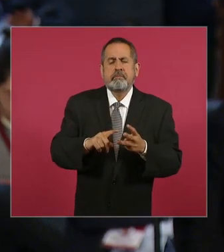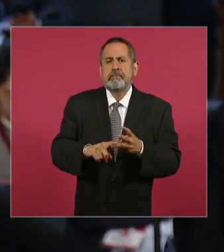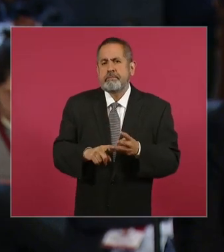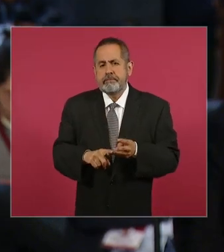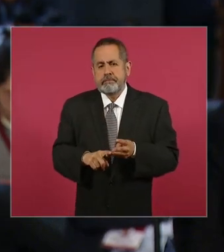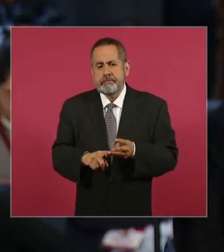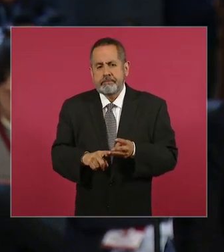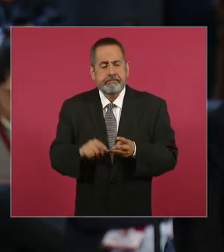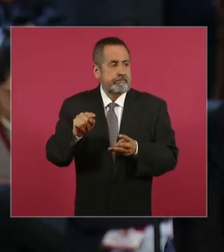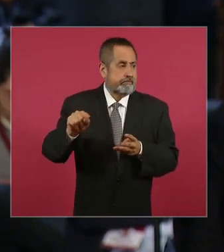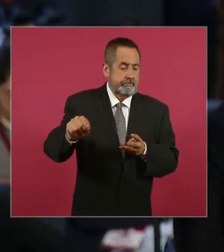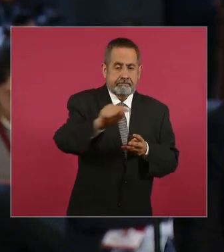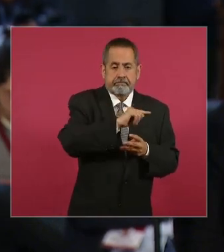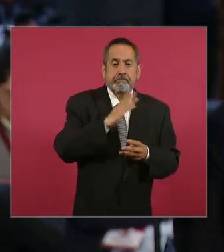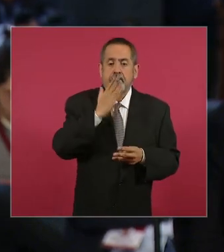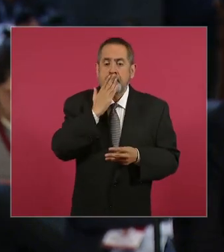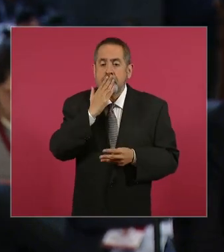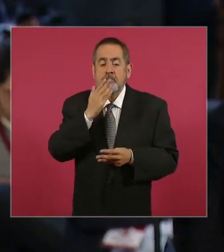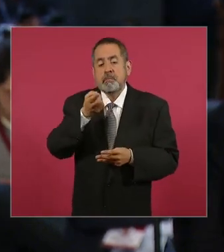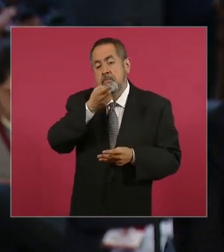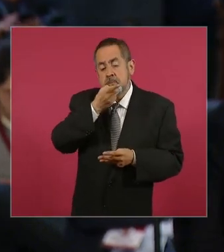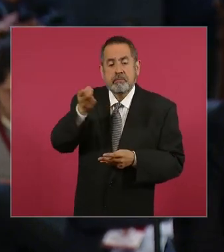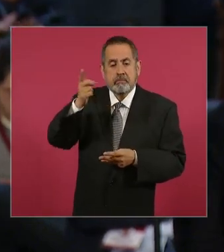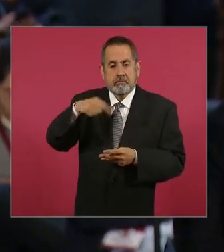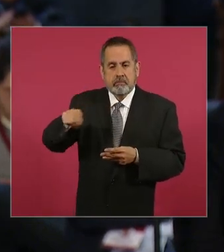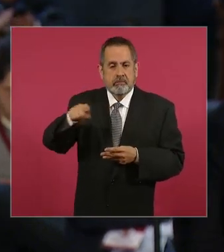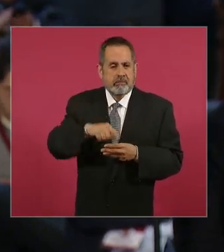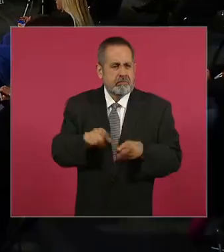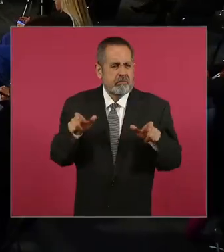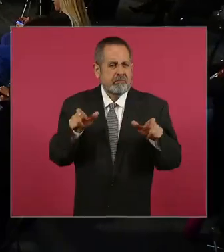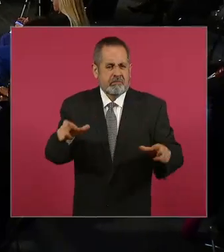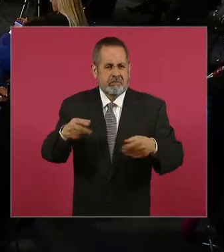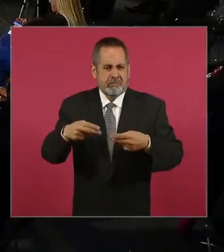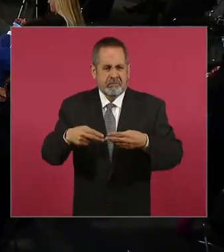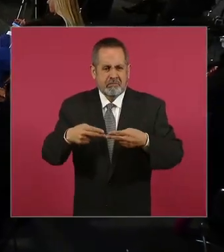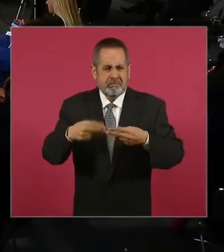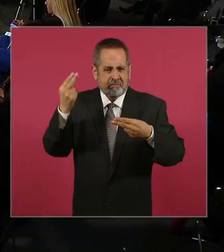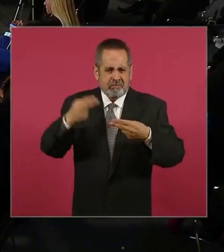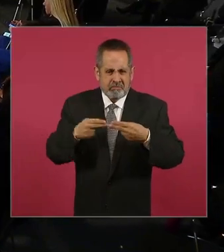algunos habitantes de Sonora han reportado retenes en la carretera internacional.